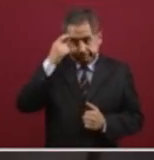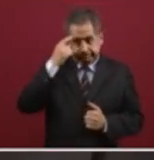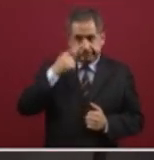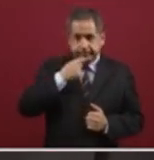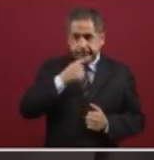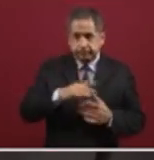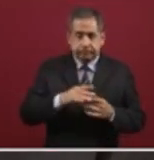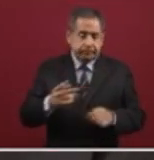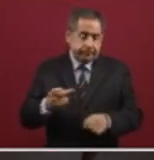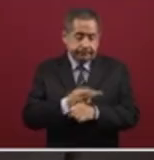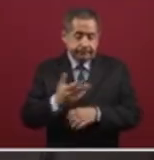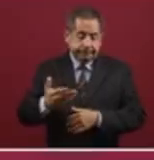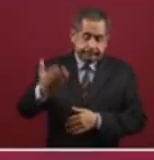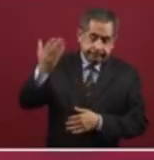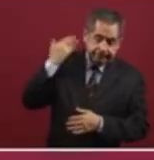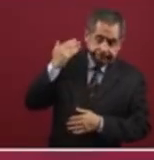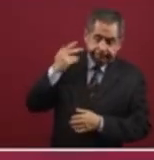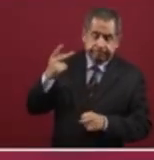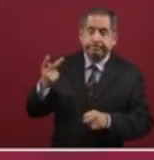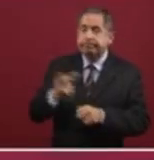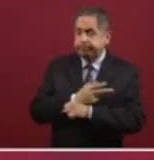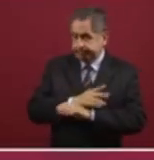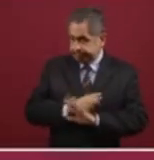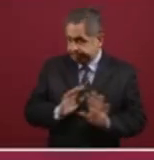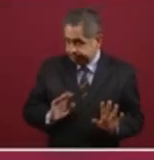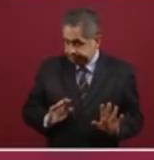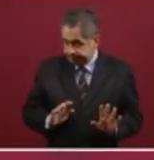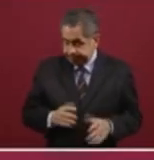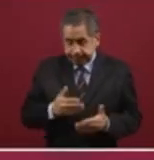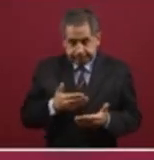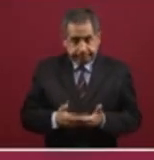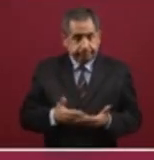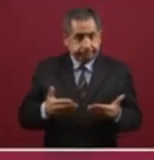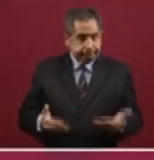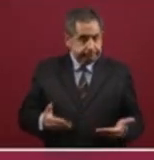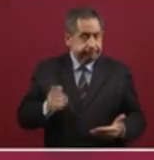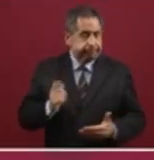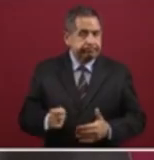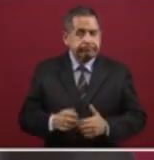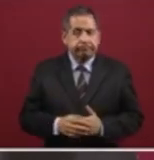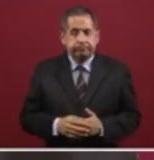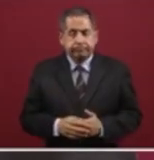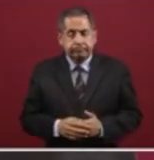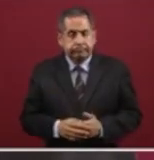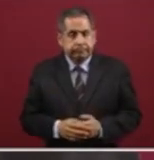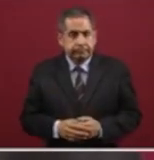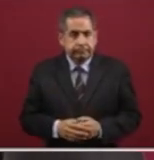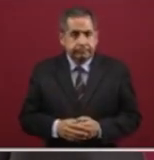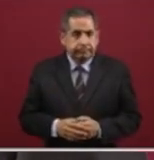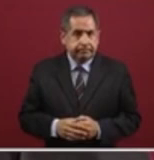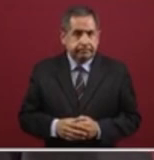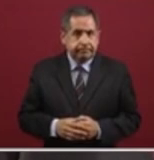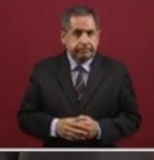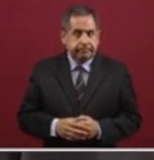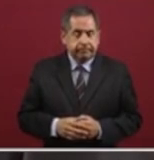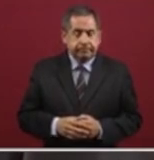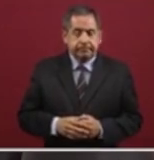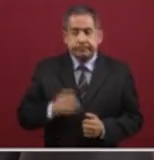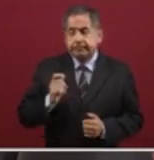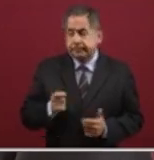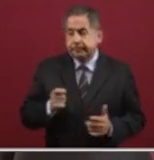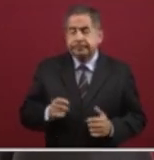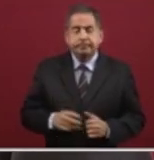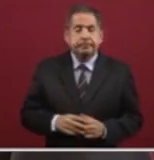sobre la investigación que se realiza en contra del expresidente Enrique Peña Nieto por un presunto soborno en la compra-venta de